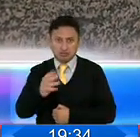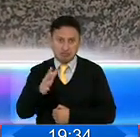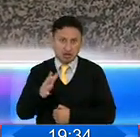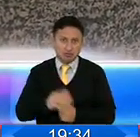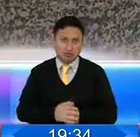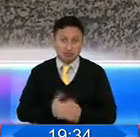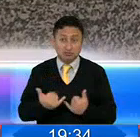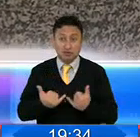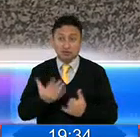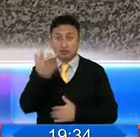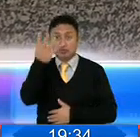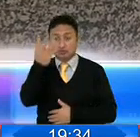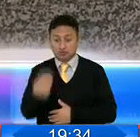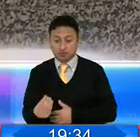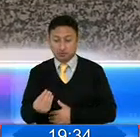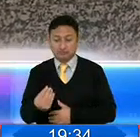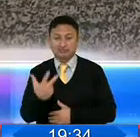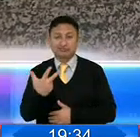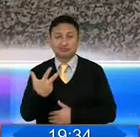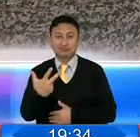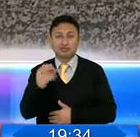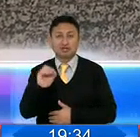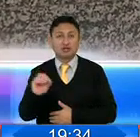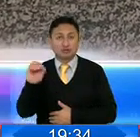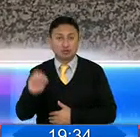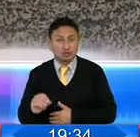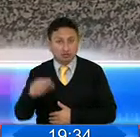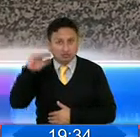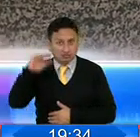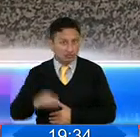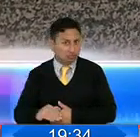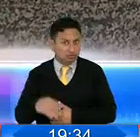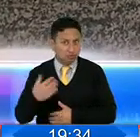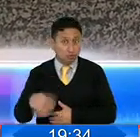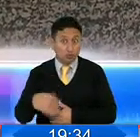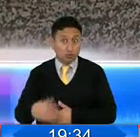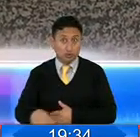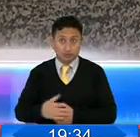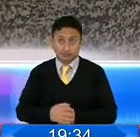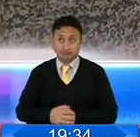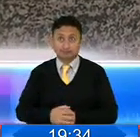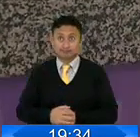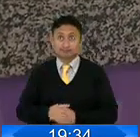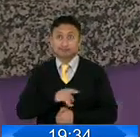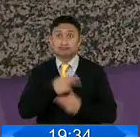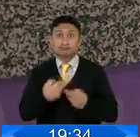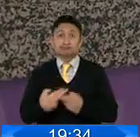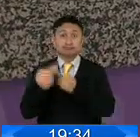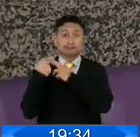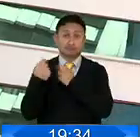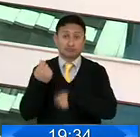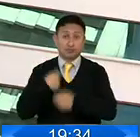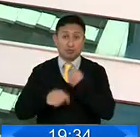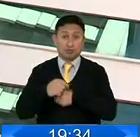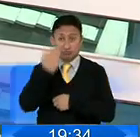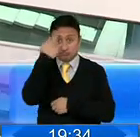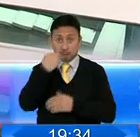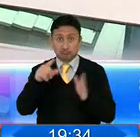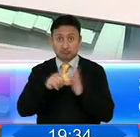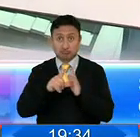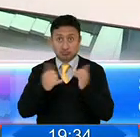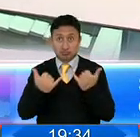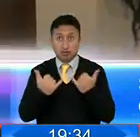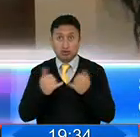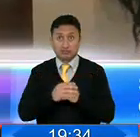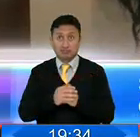y pues este año ha sido de un 3%. O sea, la baja es considerable, ¿no? La encargada de ventas del hotel indica que aunque las cifras